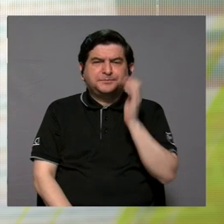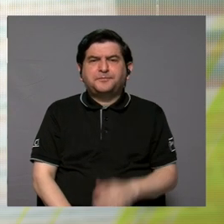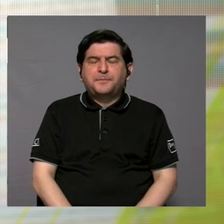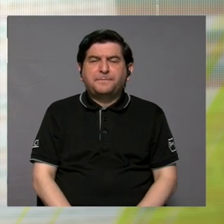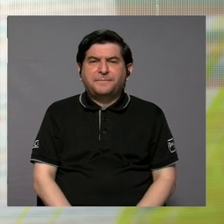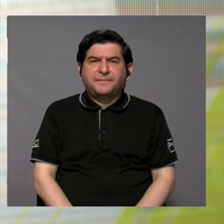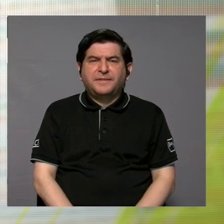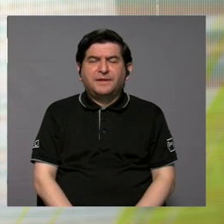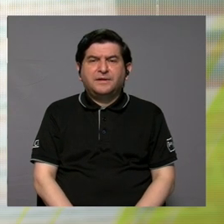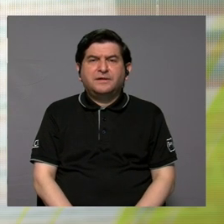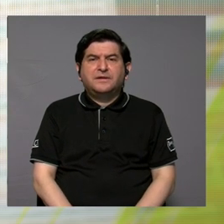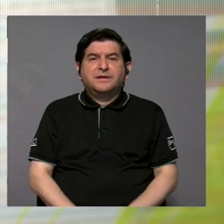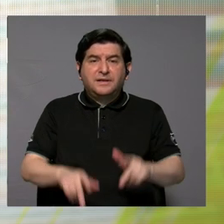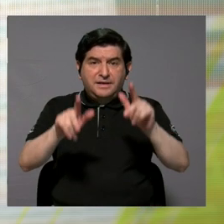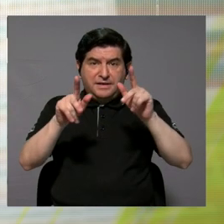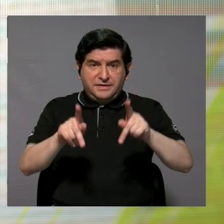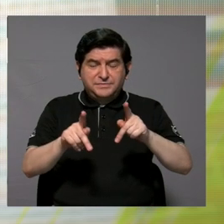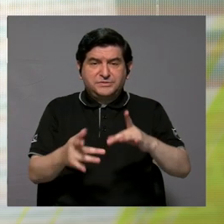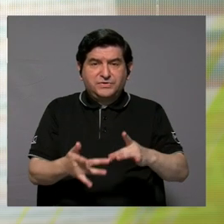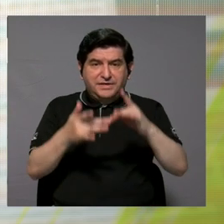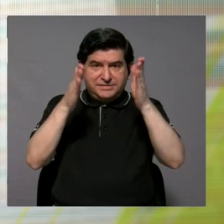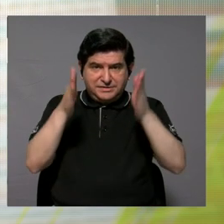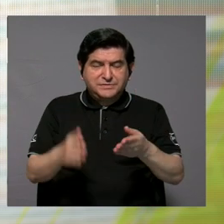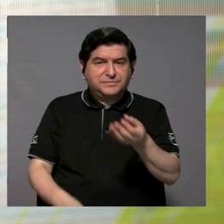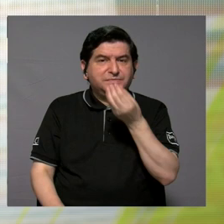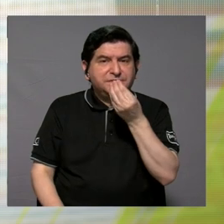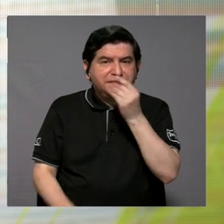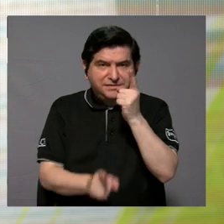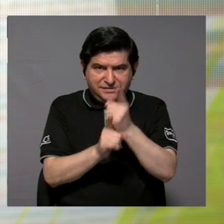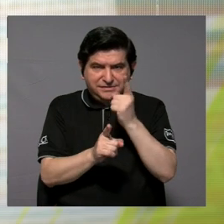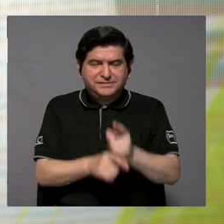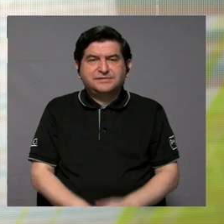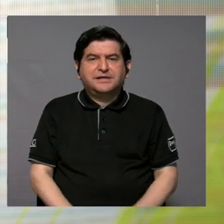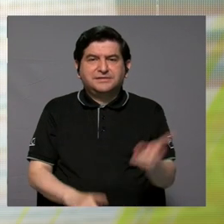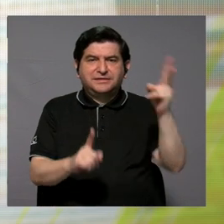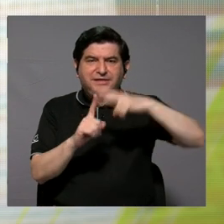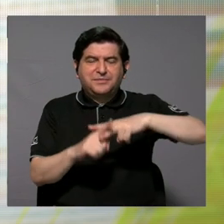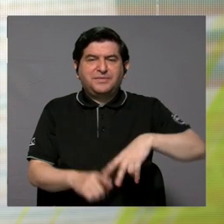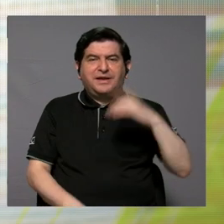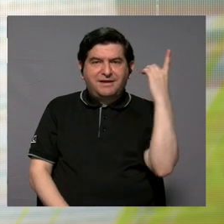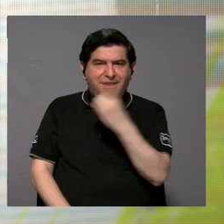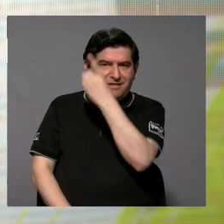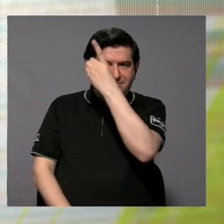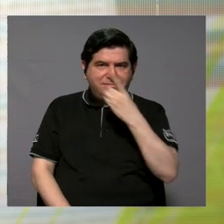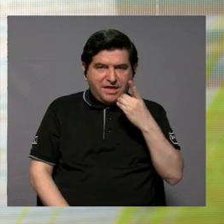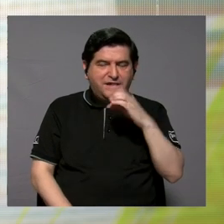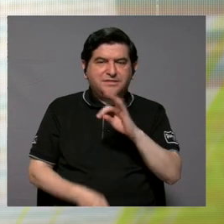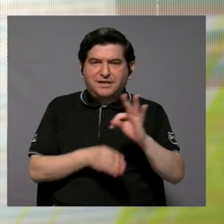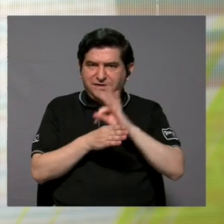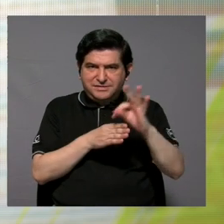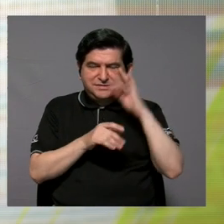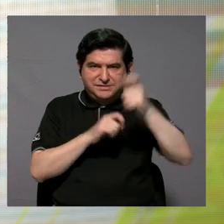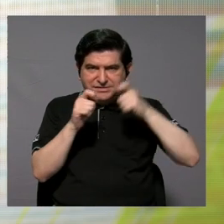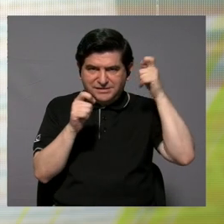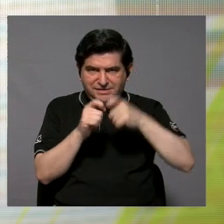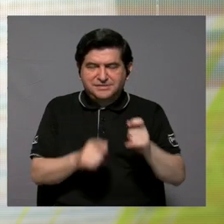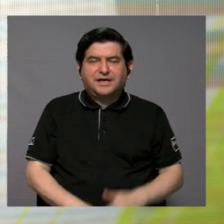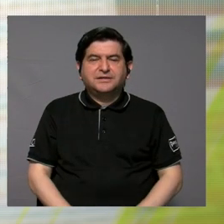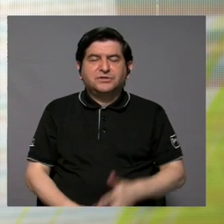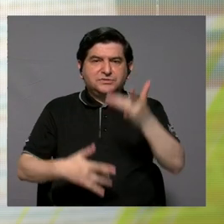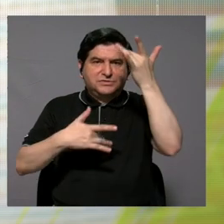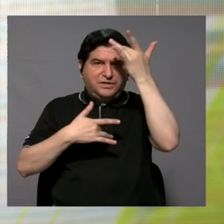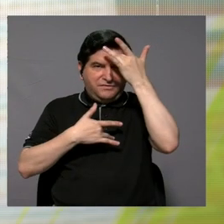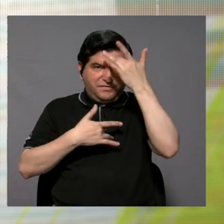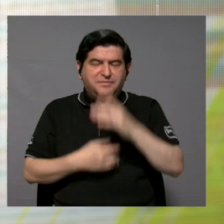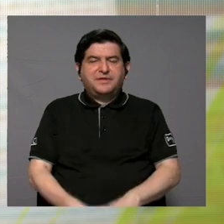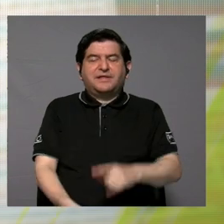los nutricionistas que están aplicando dietas o tratamientos específicos para